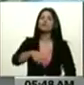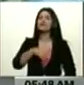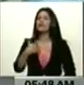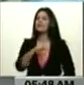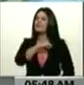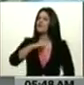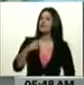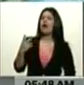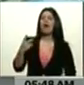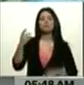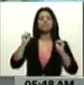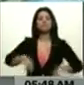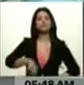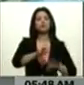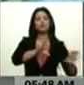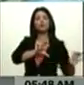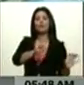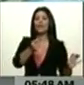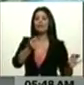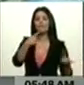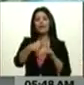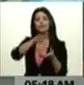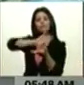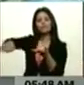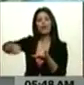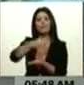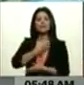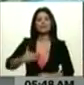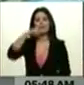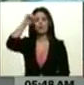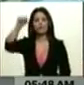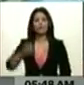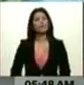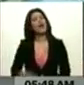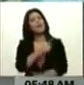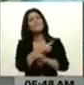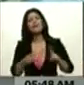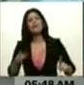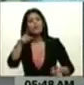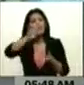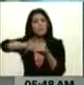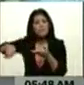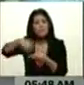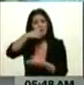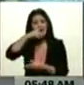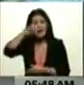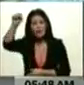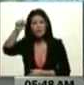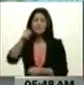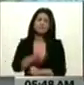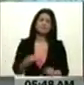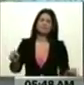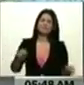y la otra, tumbar al presidente de la República, cosa que no van a lograr, ténganlo claro. Esta revolución va